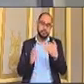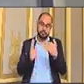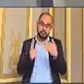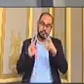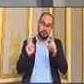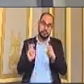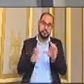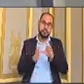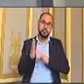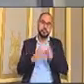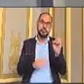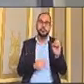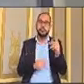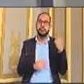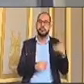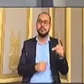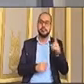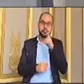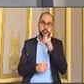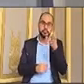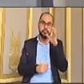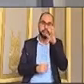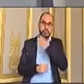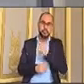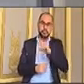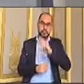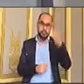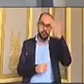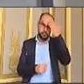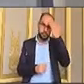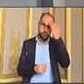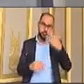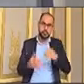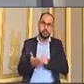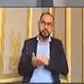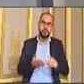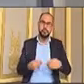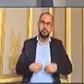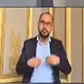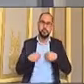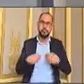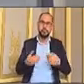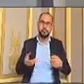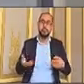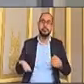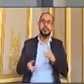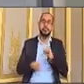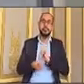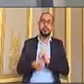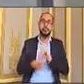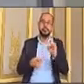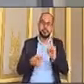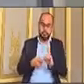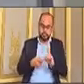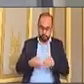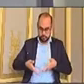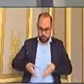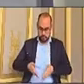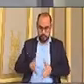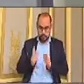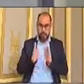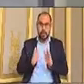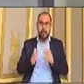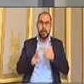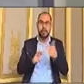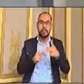la Constitución del Estado de Aguascalientes que reconocía el derecho a la vida desde la concepción y hasta la muerte natural. Lo